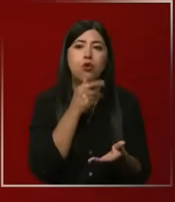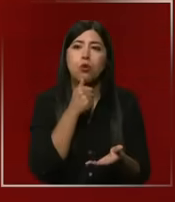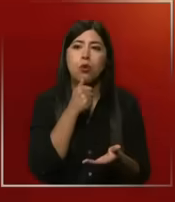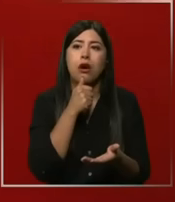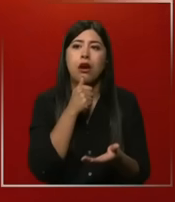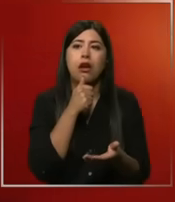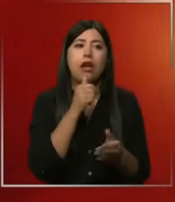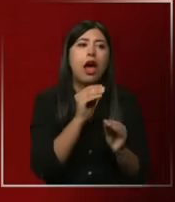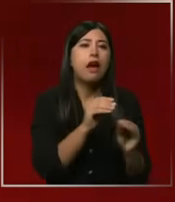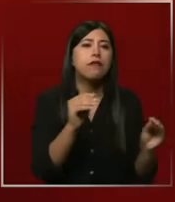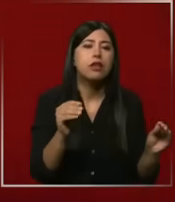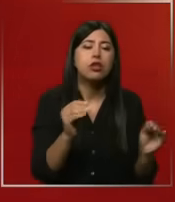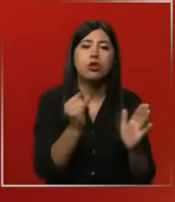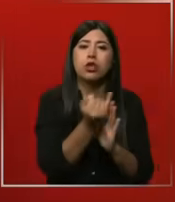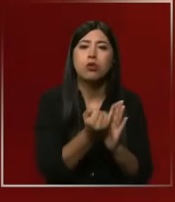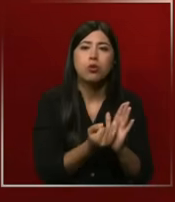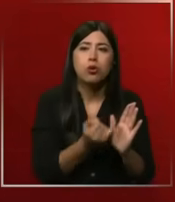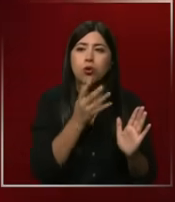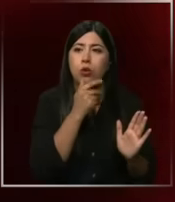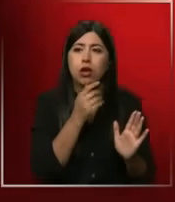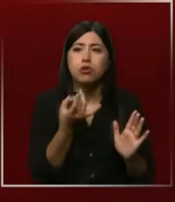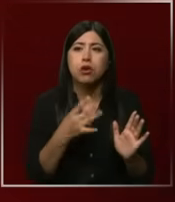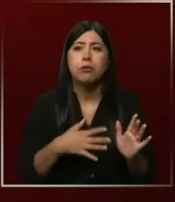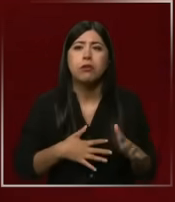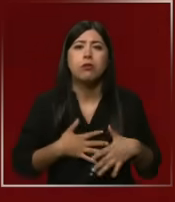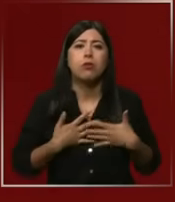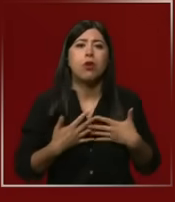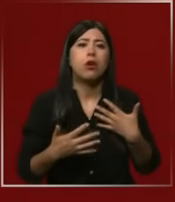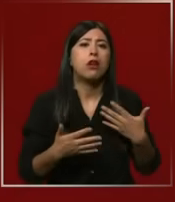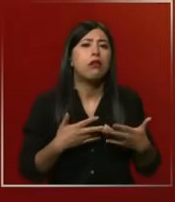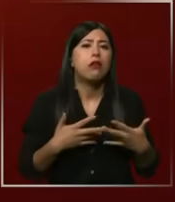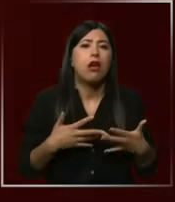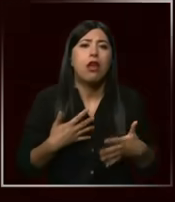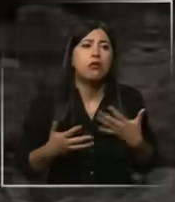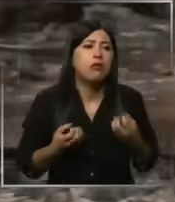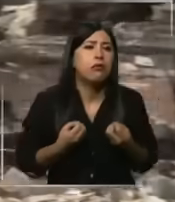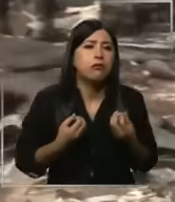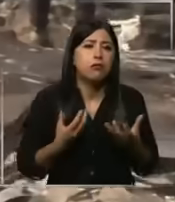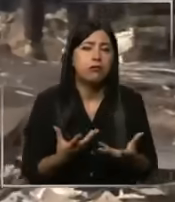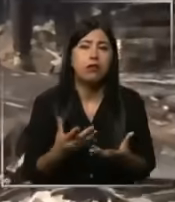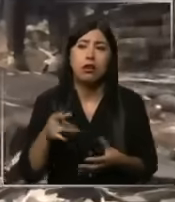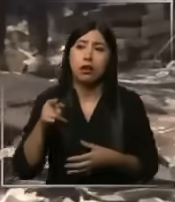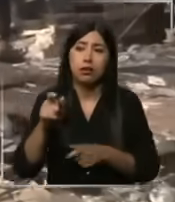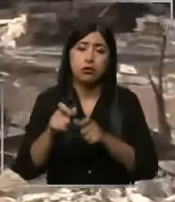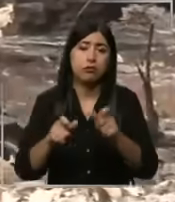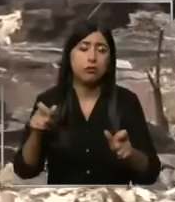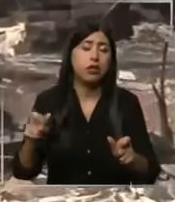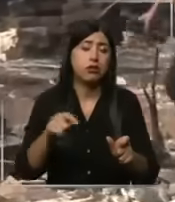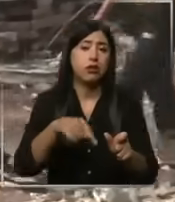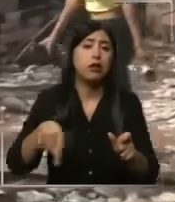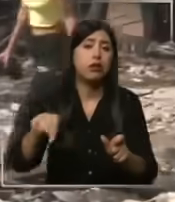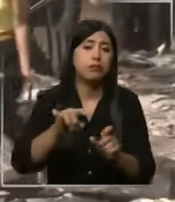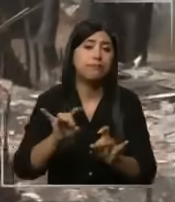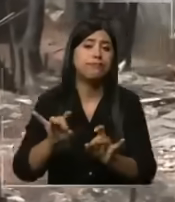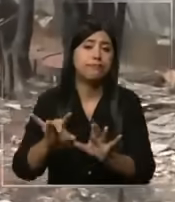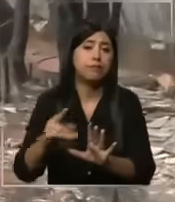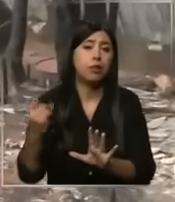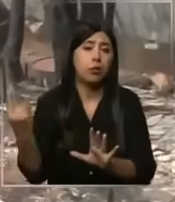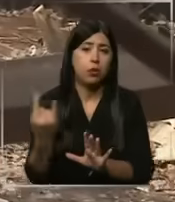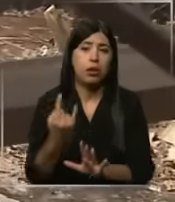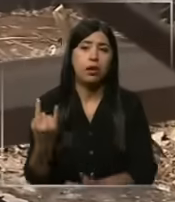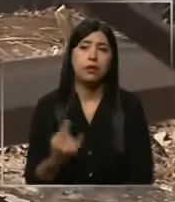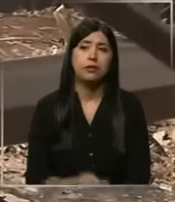de indicación y solo se recurre al instinto? ¡Todo rápido, todo rápido! Es lo que le pasó a muchos durante la